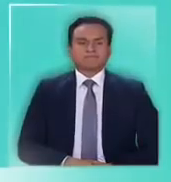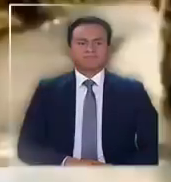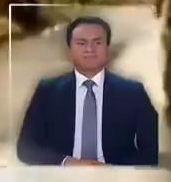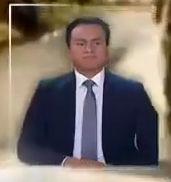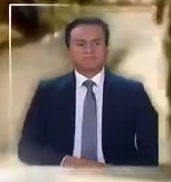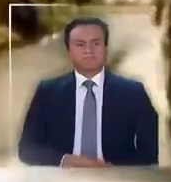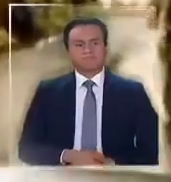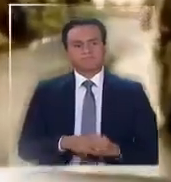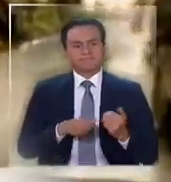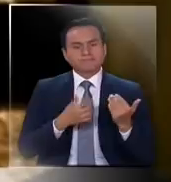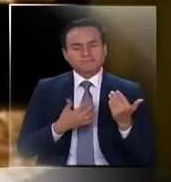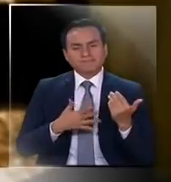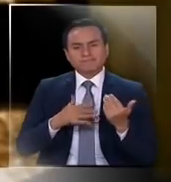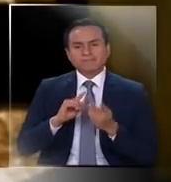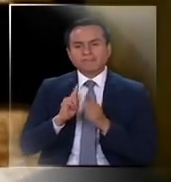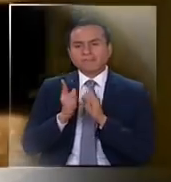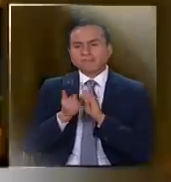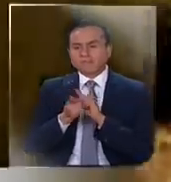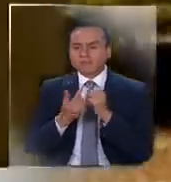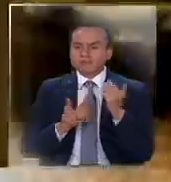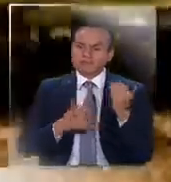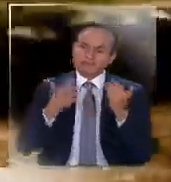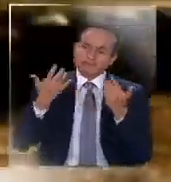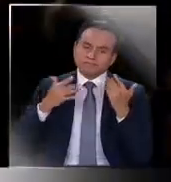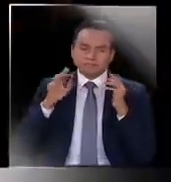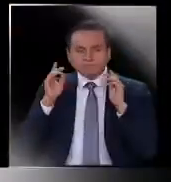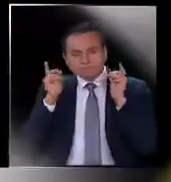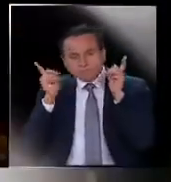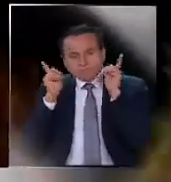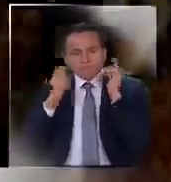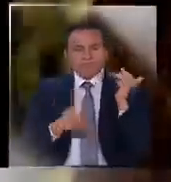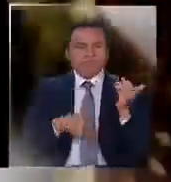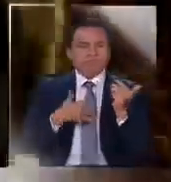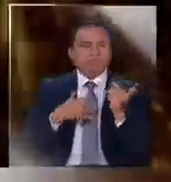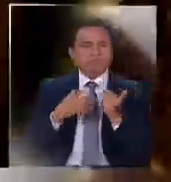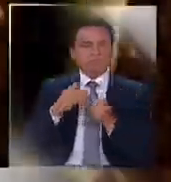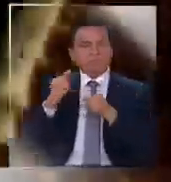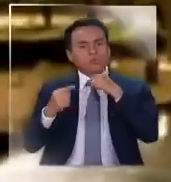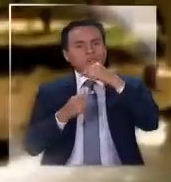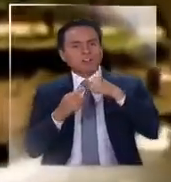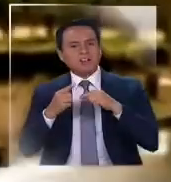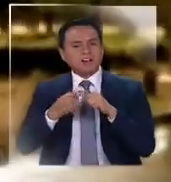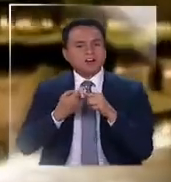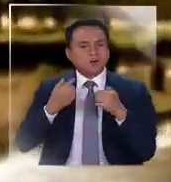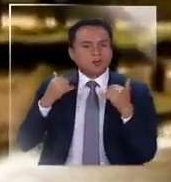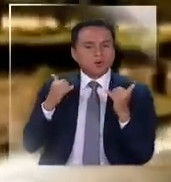Tanto no he cambiado, puedo volver a